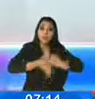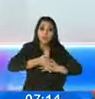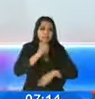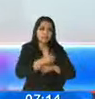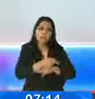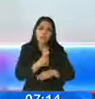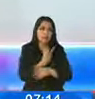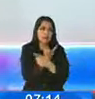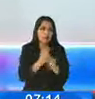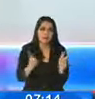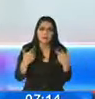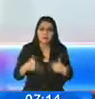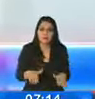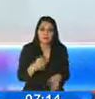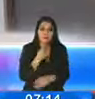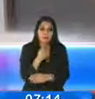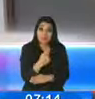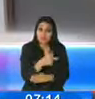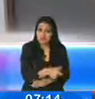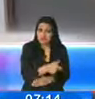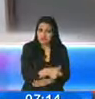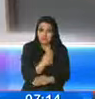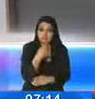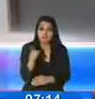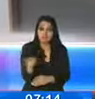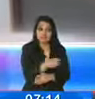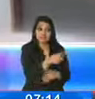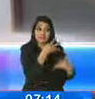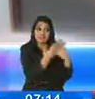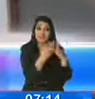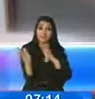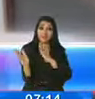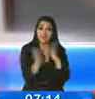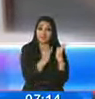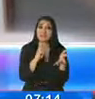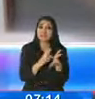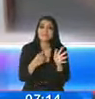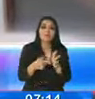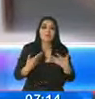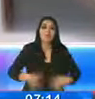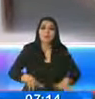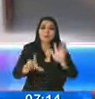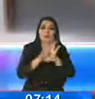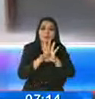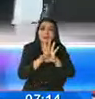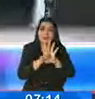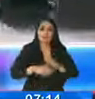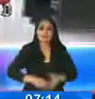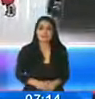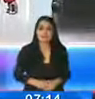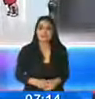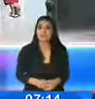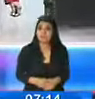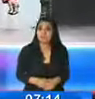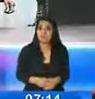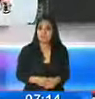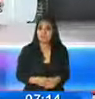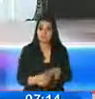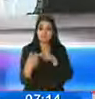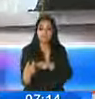su libertad, ya que, según mencionó, la orden de prisión preventiva sería ilegítima e ilegal. Tras la